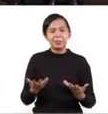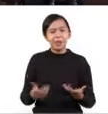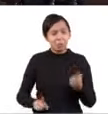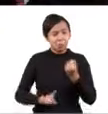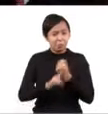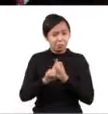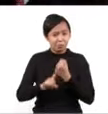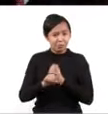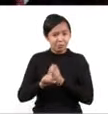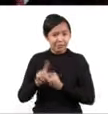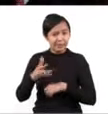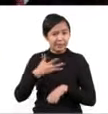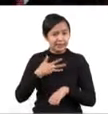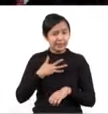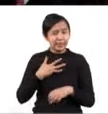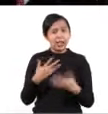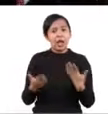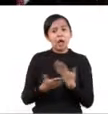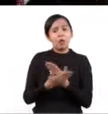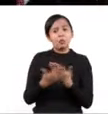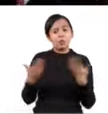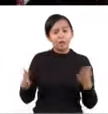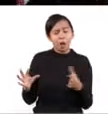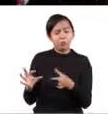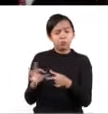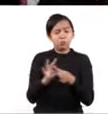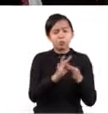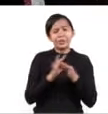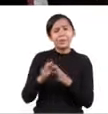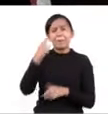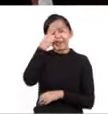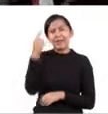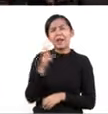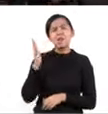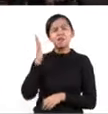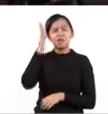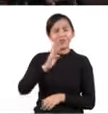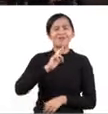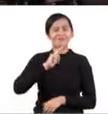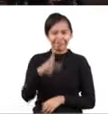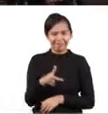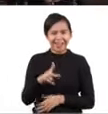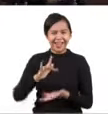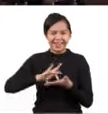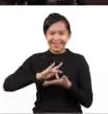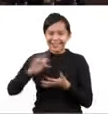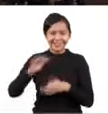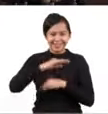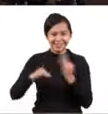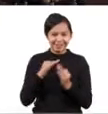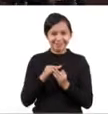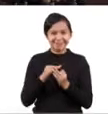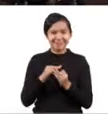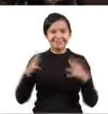las podamos afrontar juntos y trabajar por un futuro juntos. Muchas gracias por esta distinción.